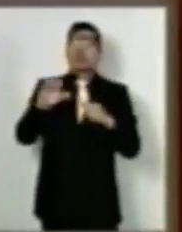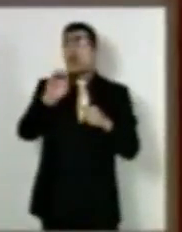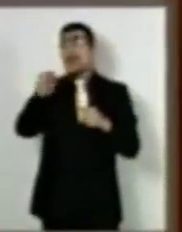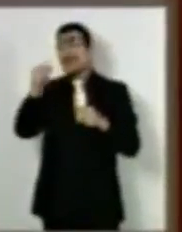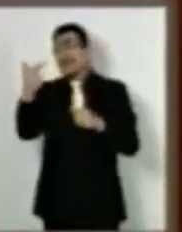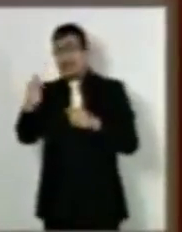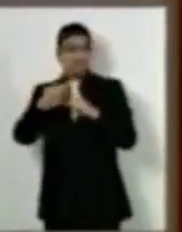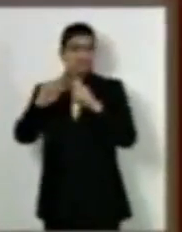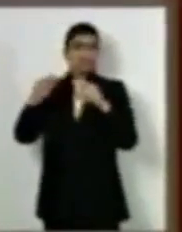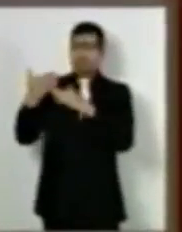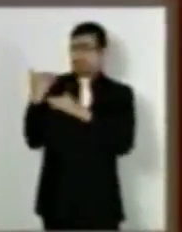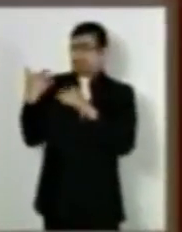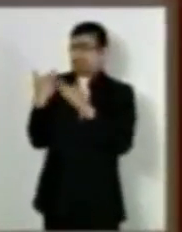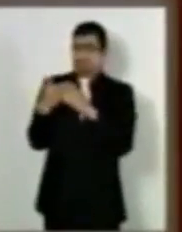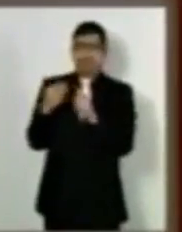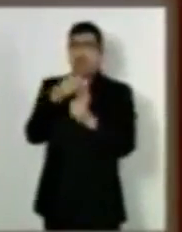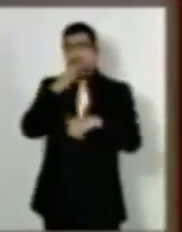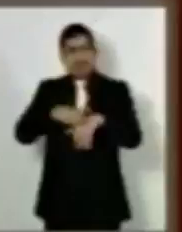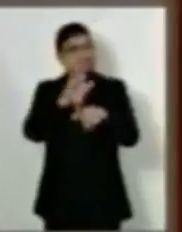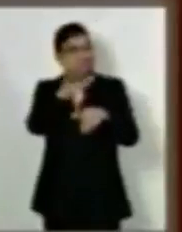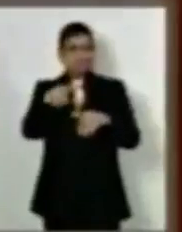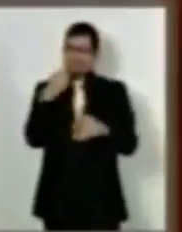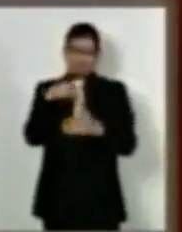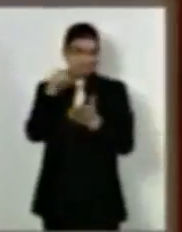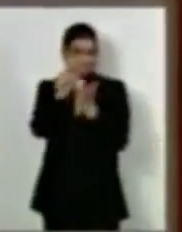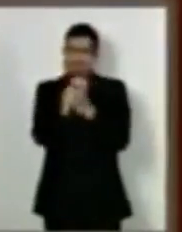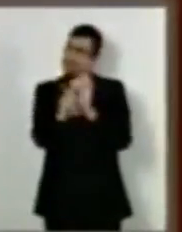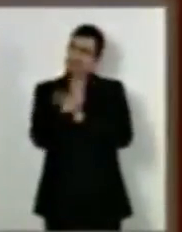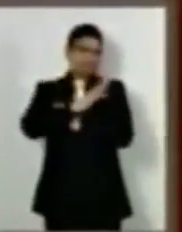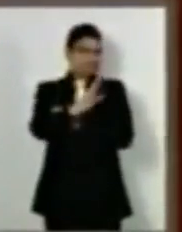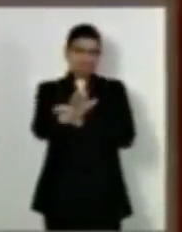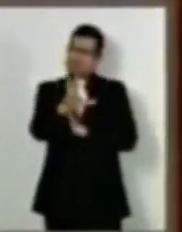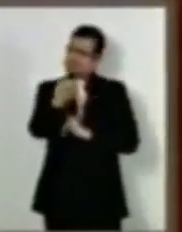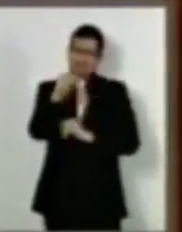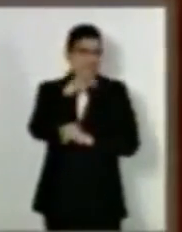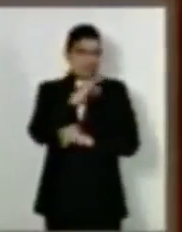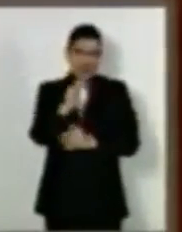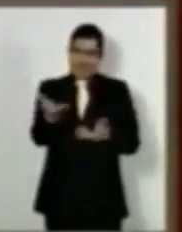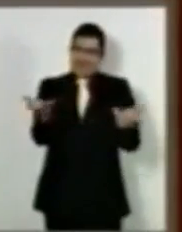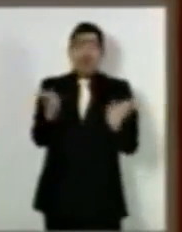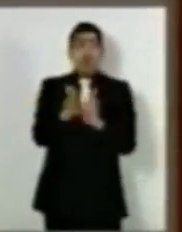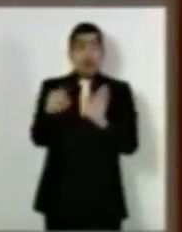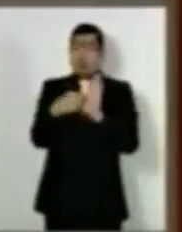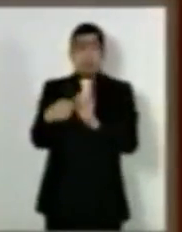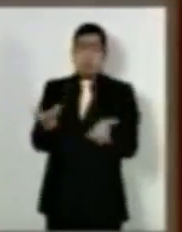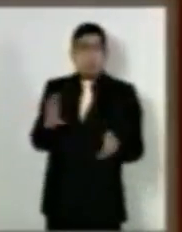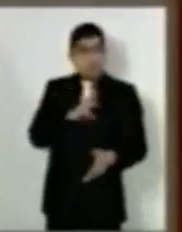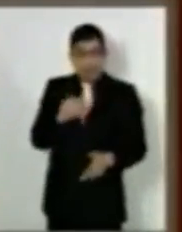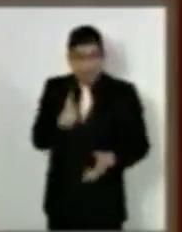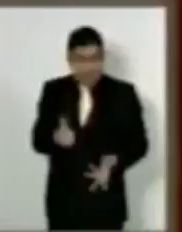gubernamentales que en los últimos días han manifestado su rechazo a esta ley. Pues de no ser así,